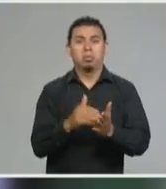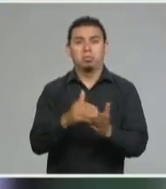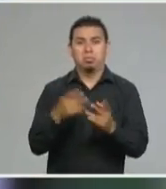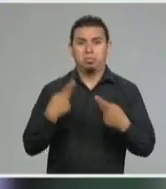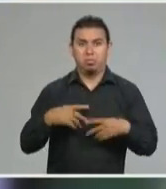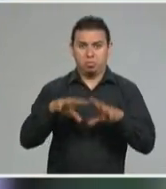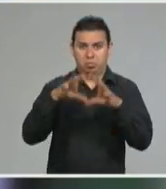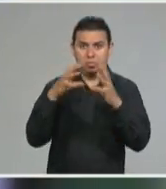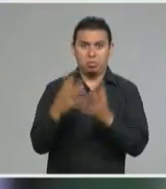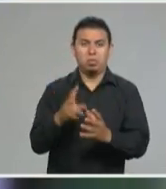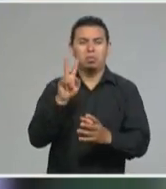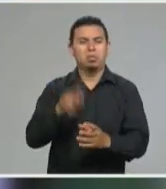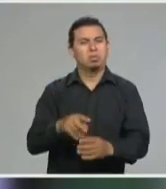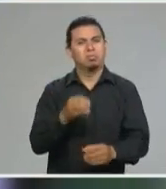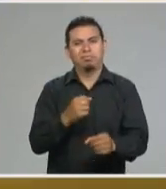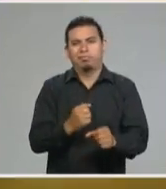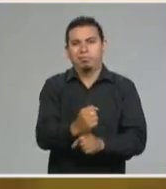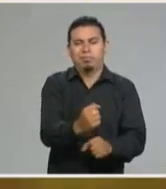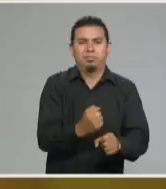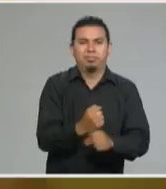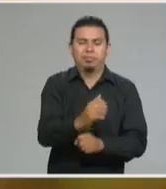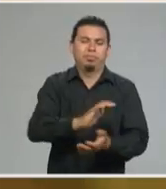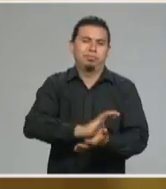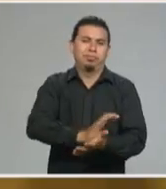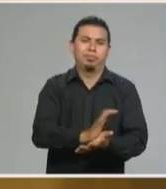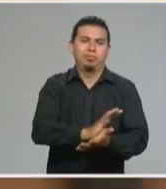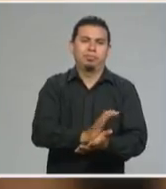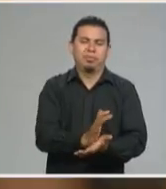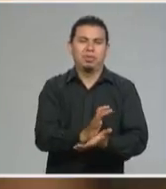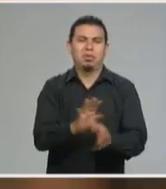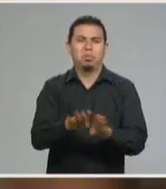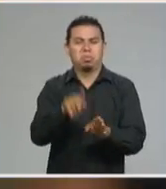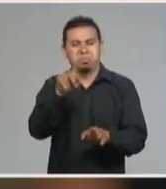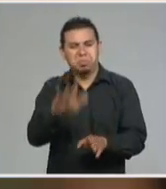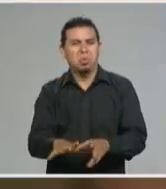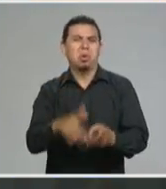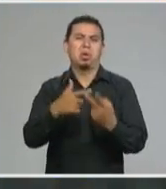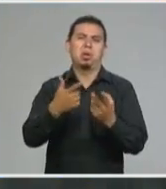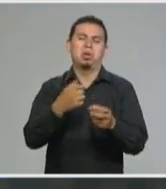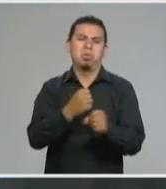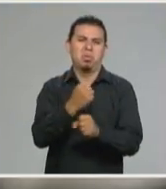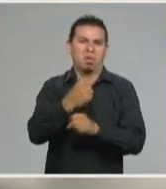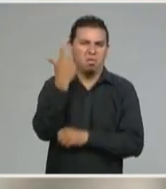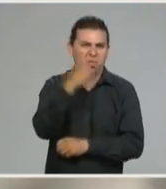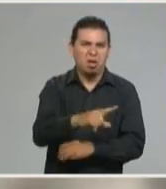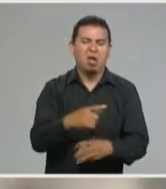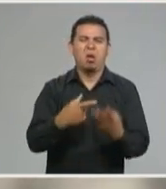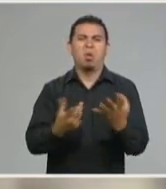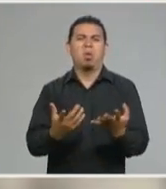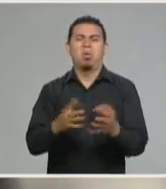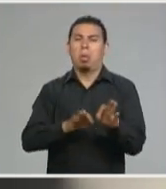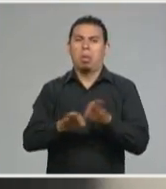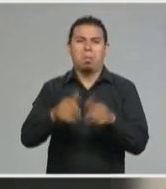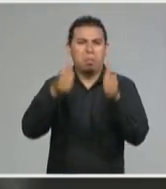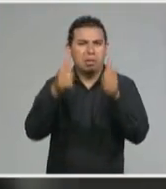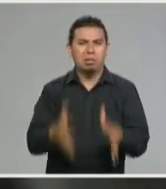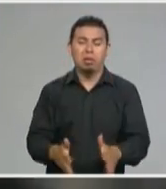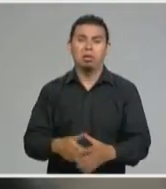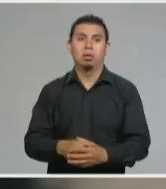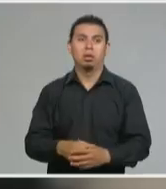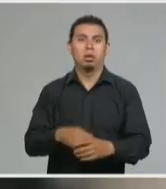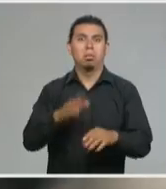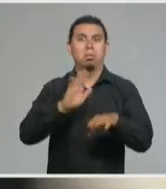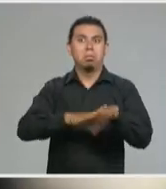mundo víctimas de esta acción, de esta medida, del trabajo, de la explotación. Para que las cifras no